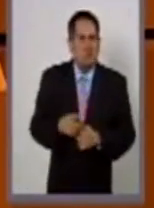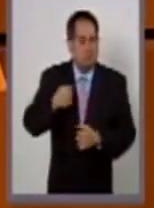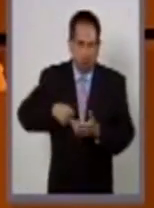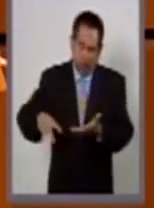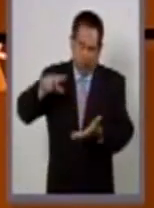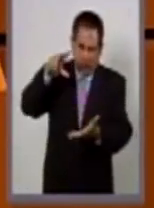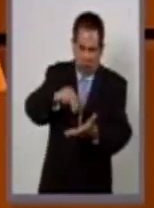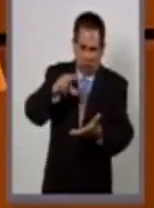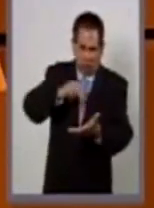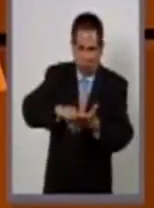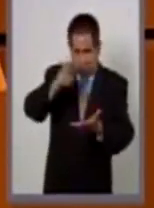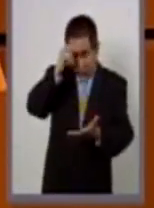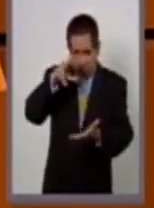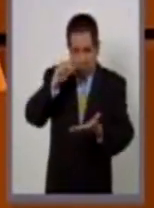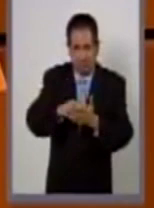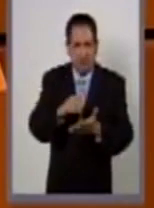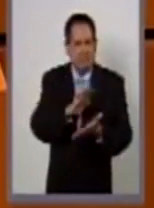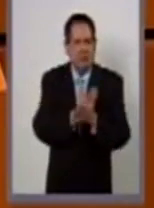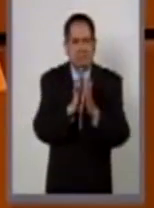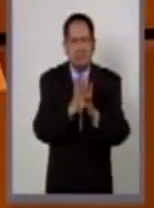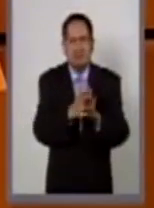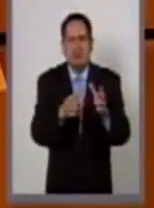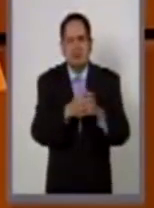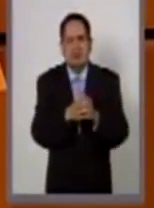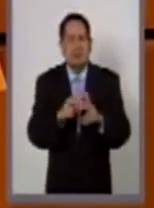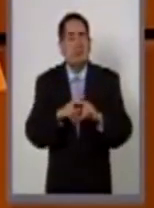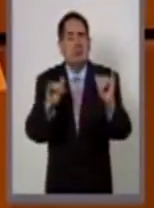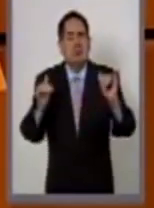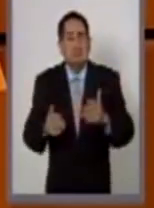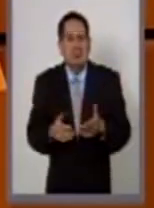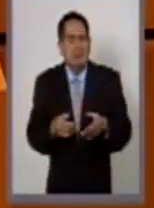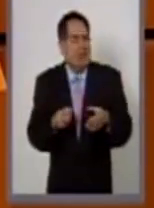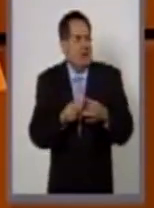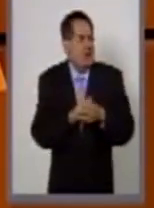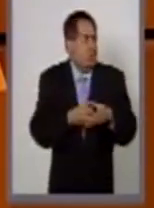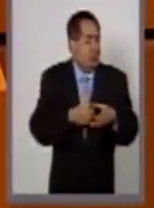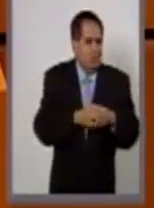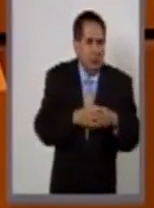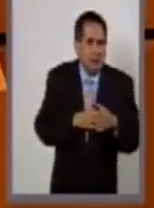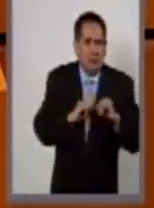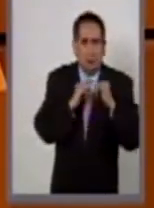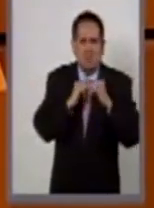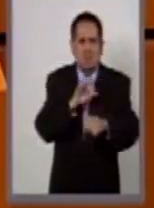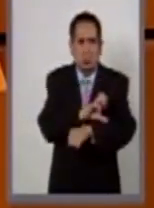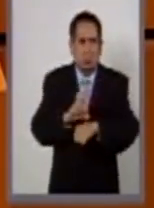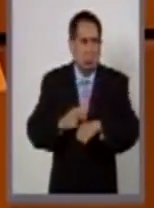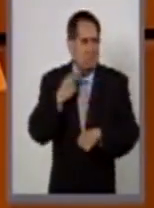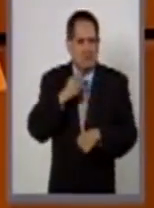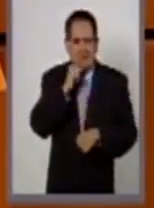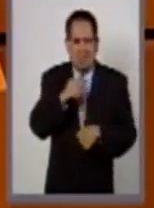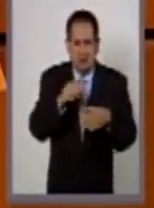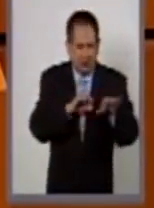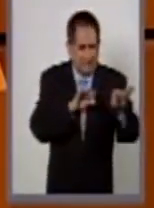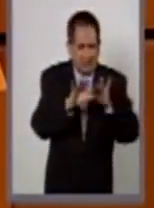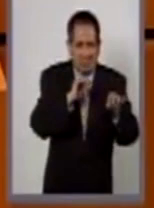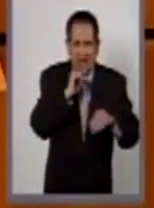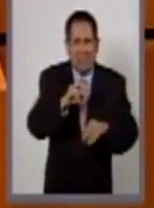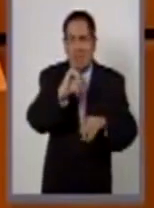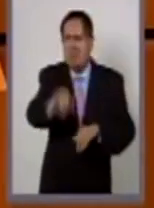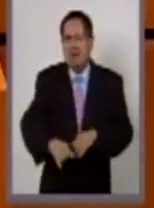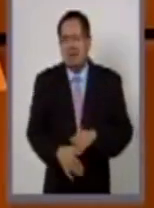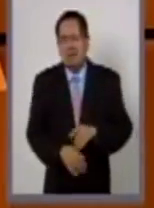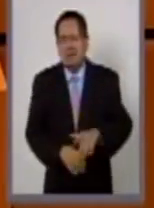contra de esta mafia que ni siquiera se reunió la Junta de Coordinación Política para nombrar estos. Nunca.